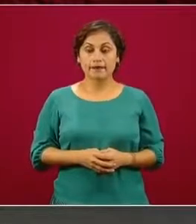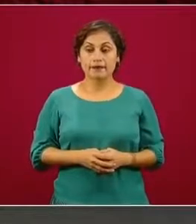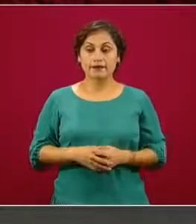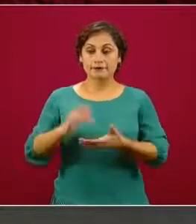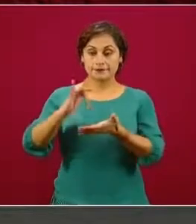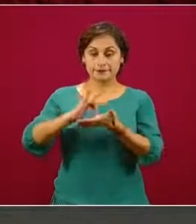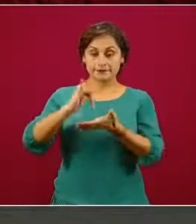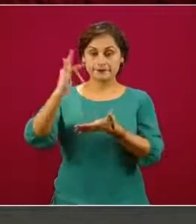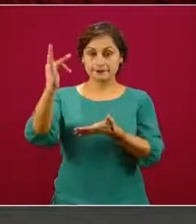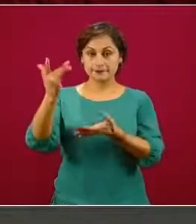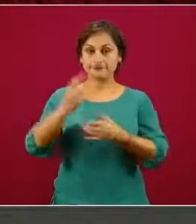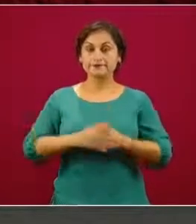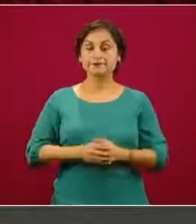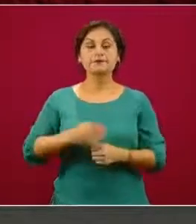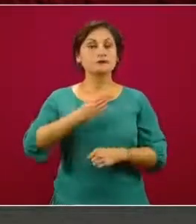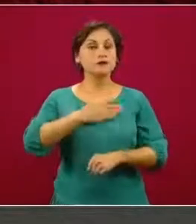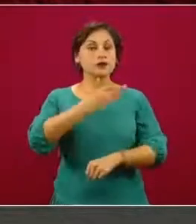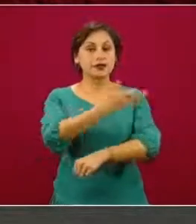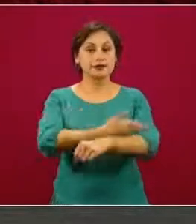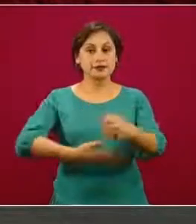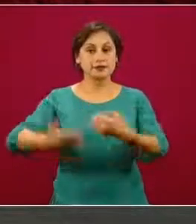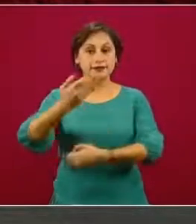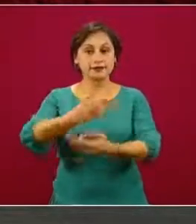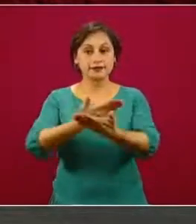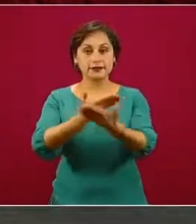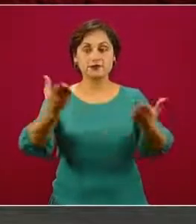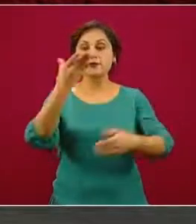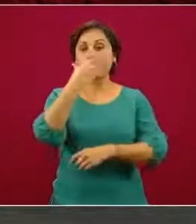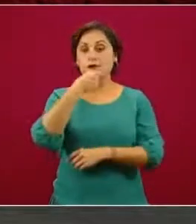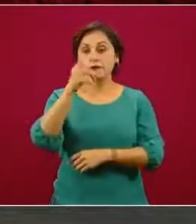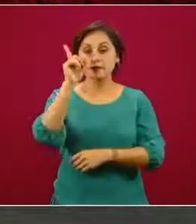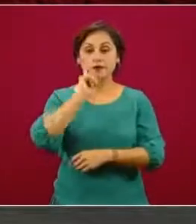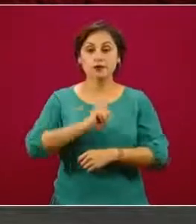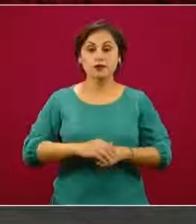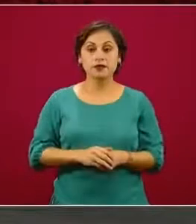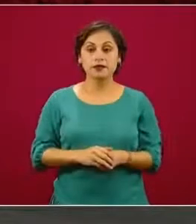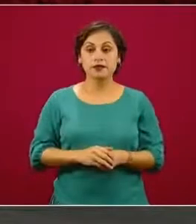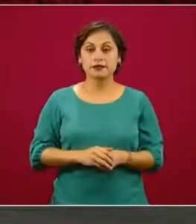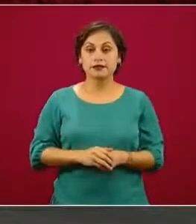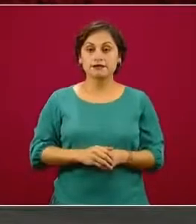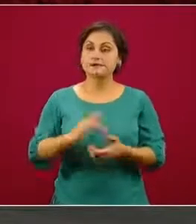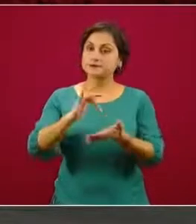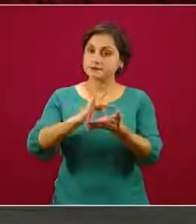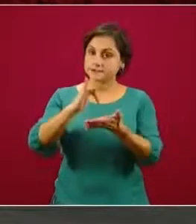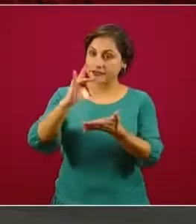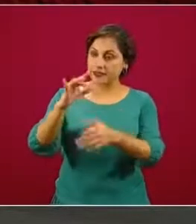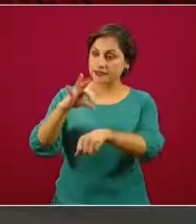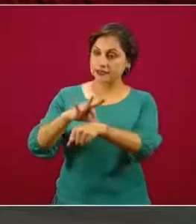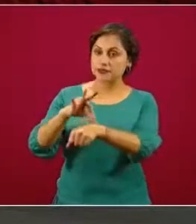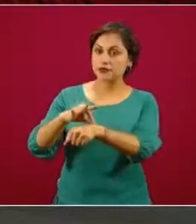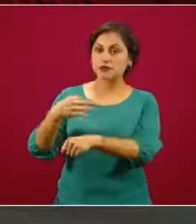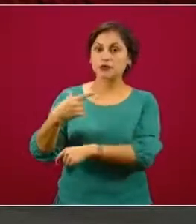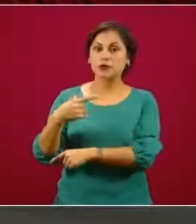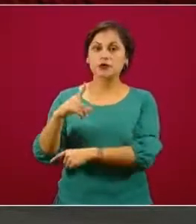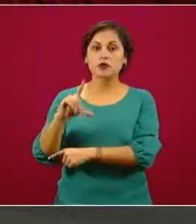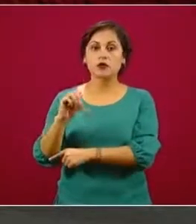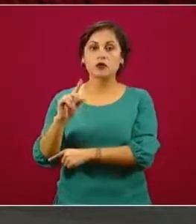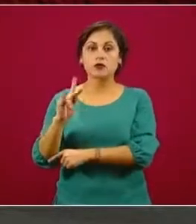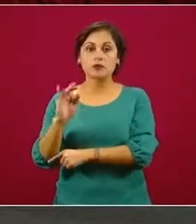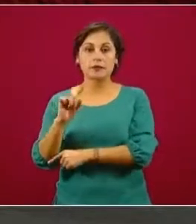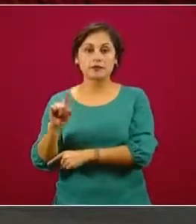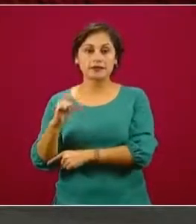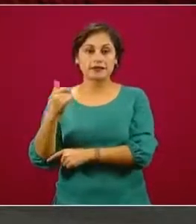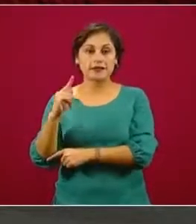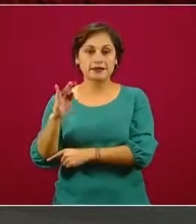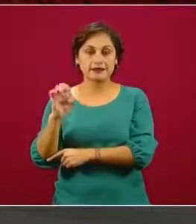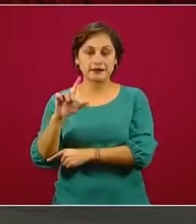Gracias. Muy buenas tardes a todas y a todos. Agradezco mucho al doctor Hugo López-Gatell la invitación el día de